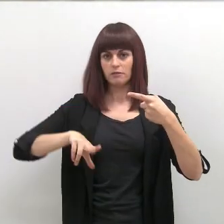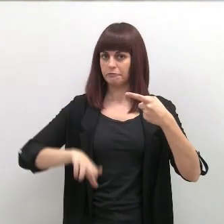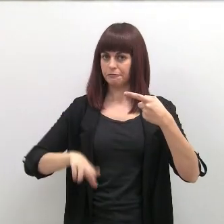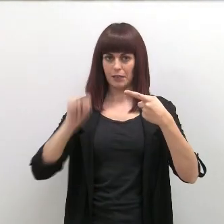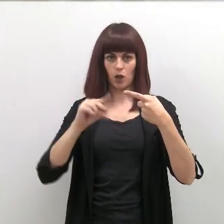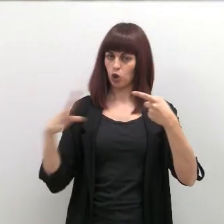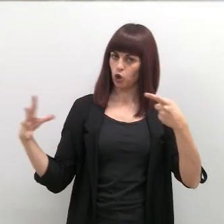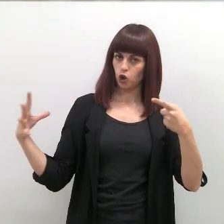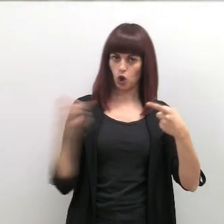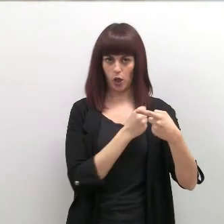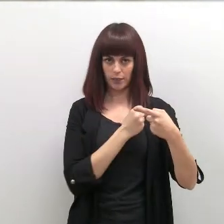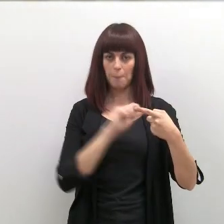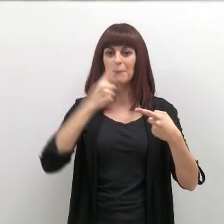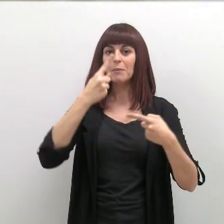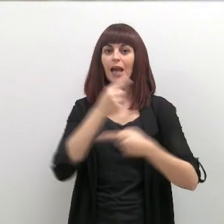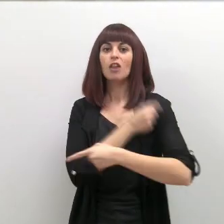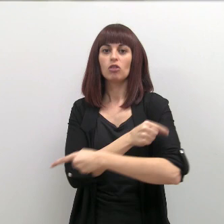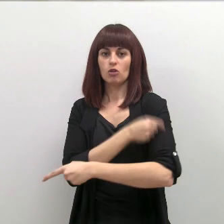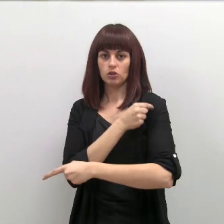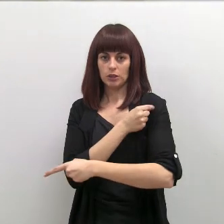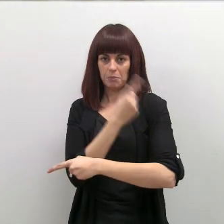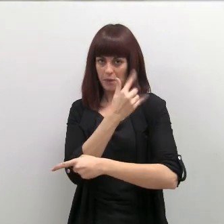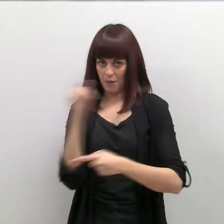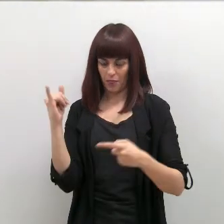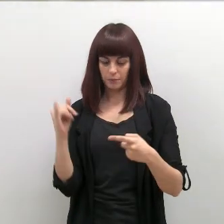estarían todas administradas la primera dosis o todos los que